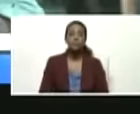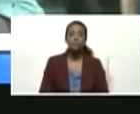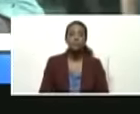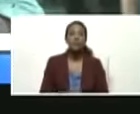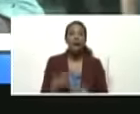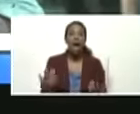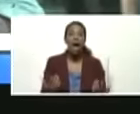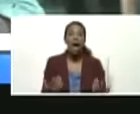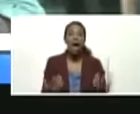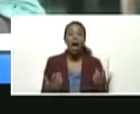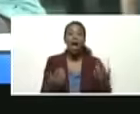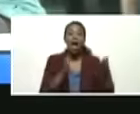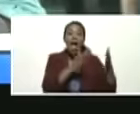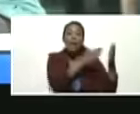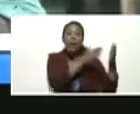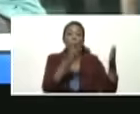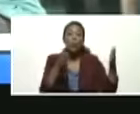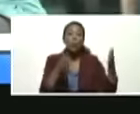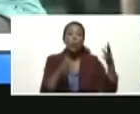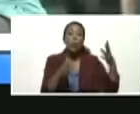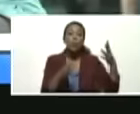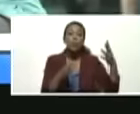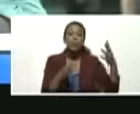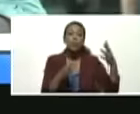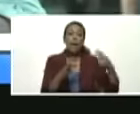En el primer cuatrimestre